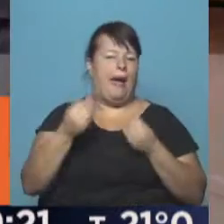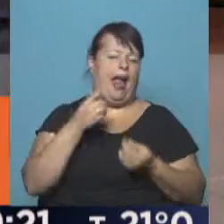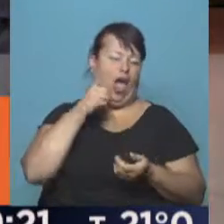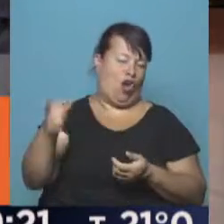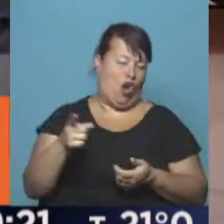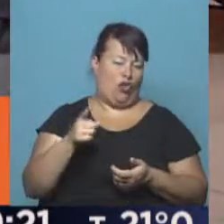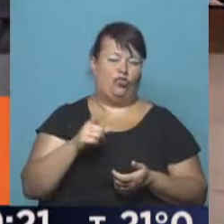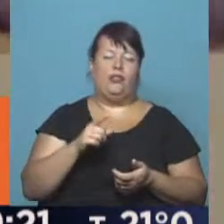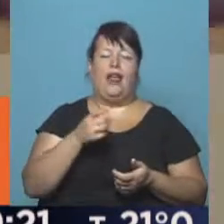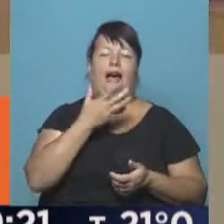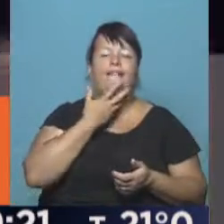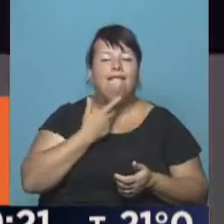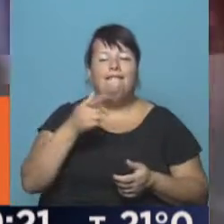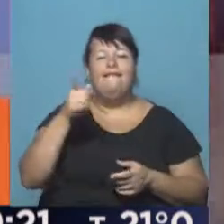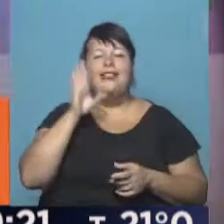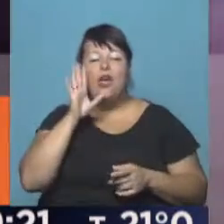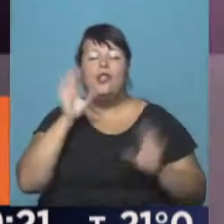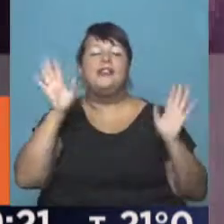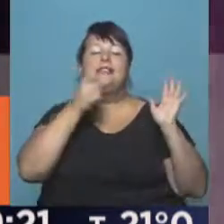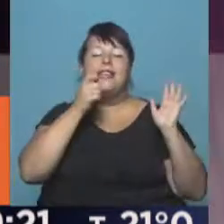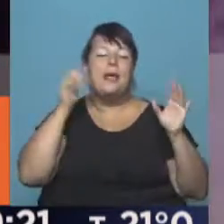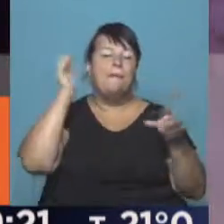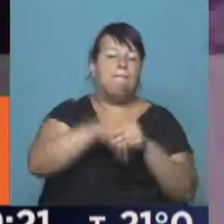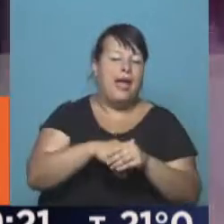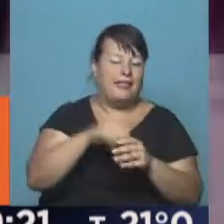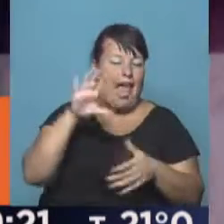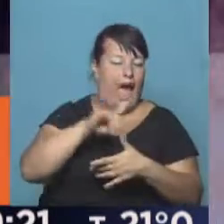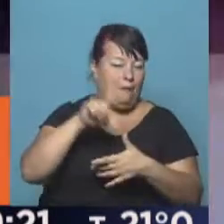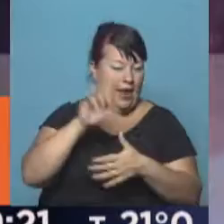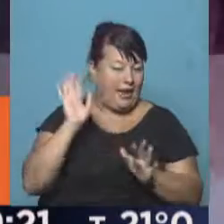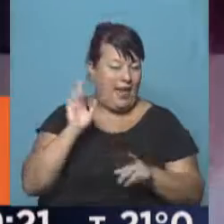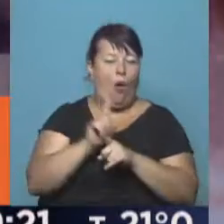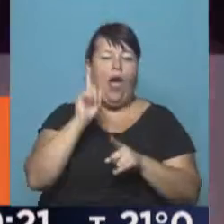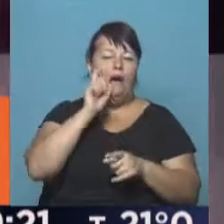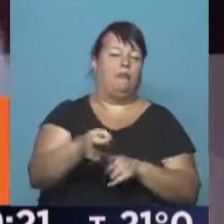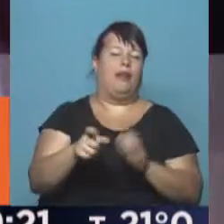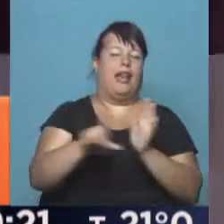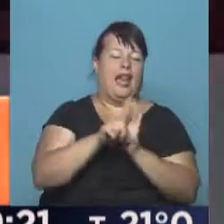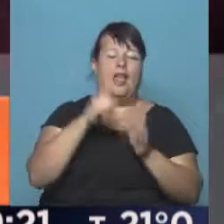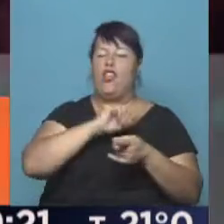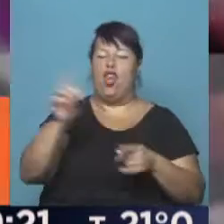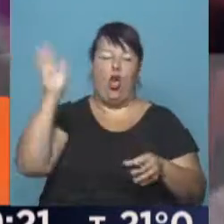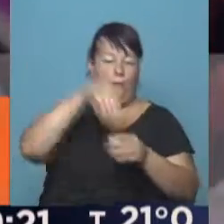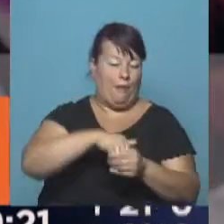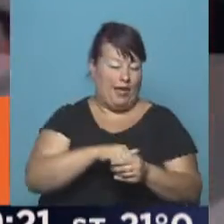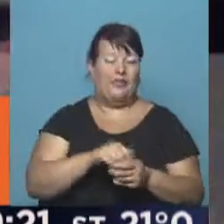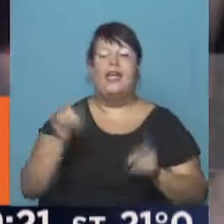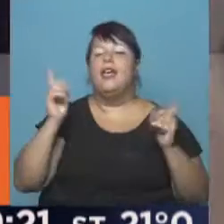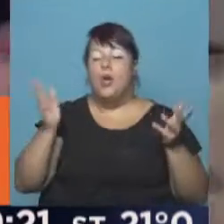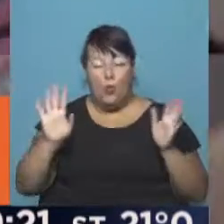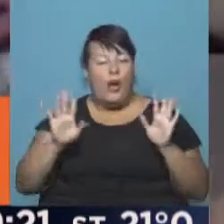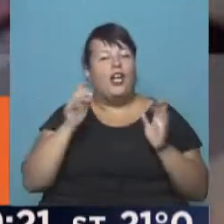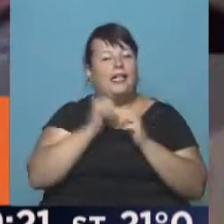evitar la tentación norteamericana siempre de meterse en América Latina, de violar el principio de no intervención y de, bueno,